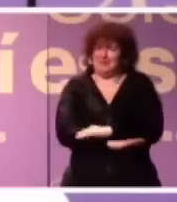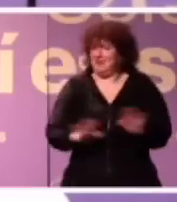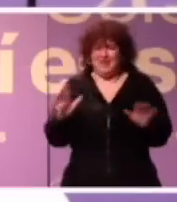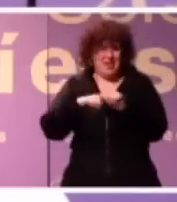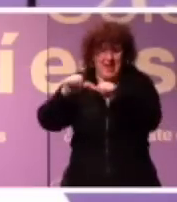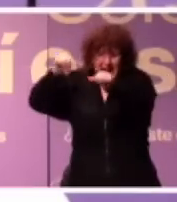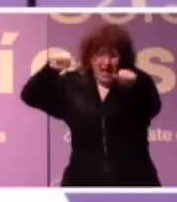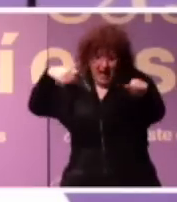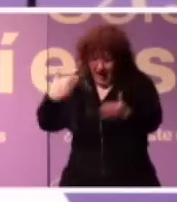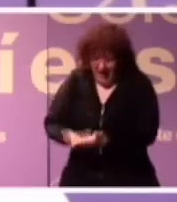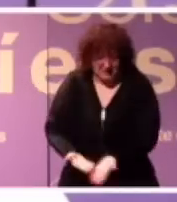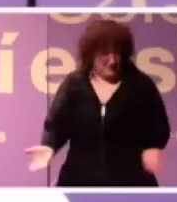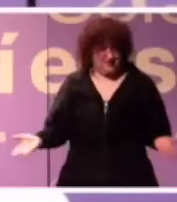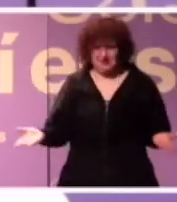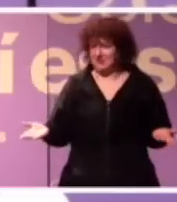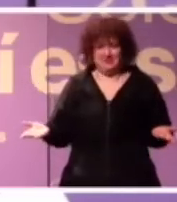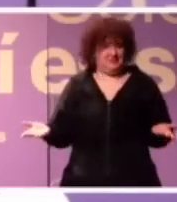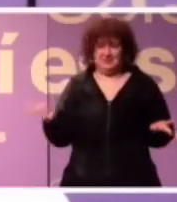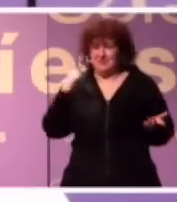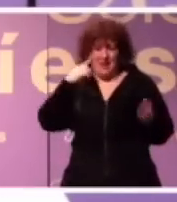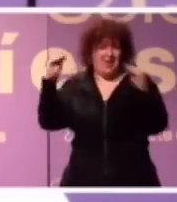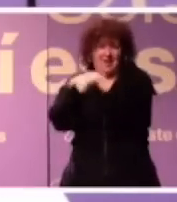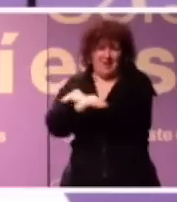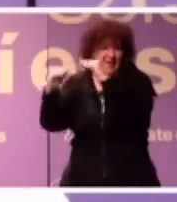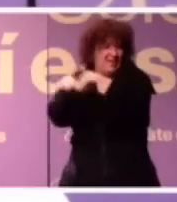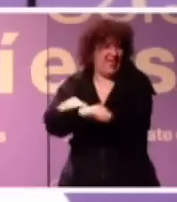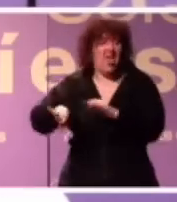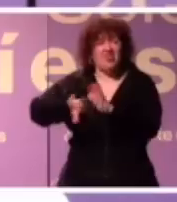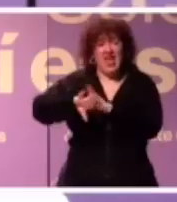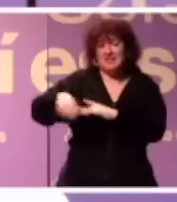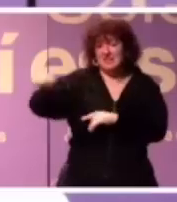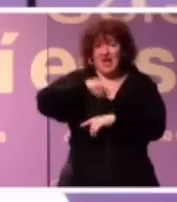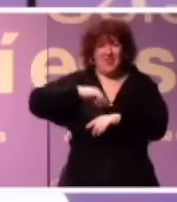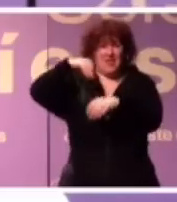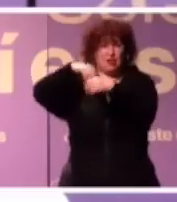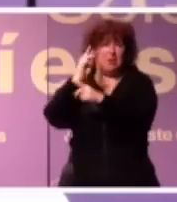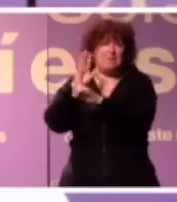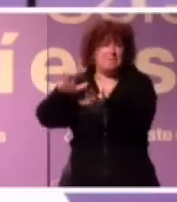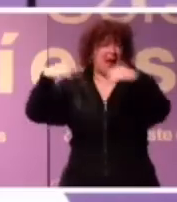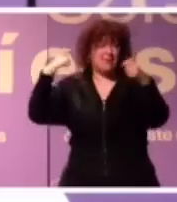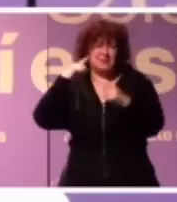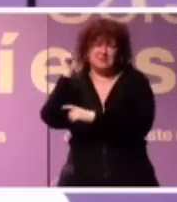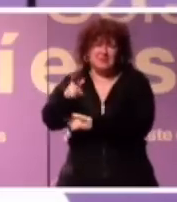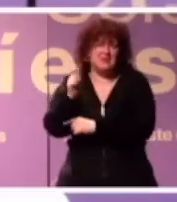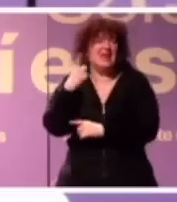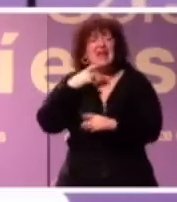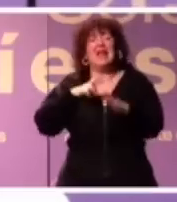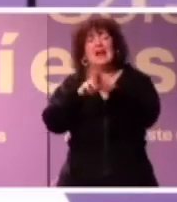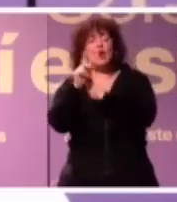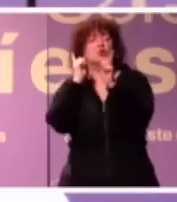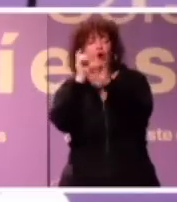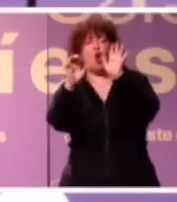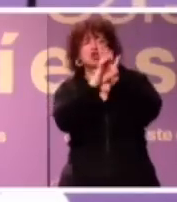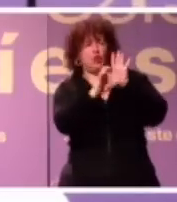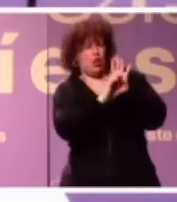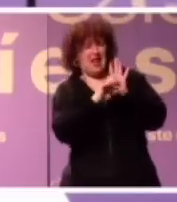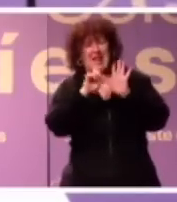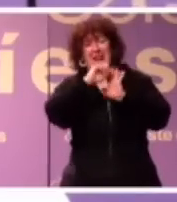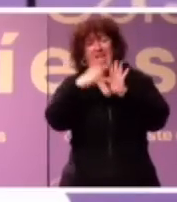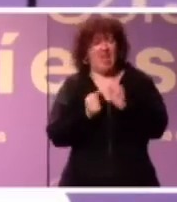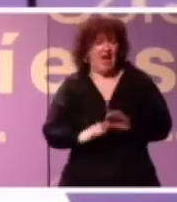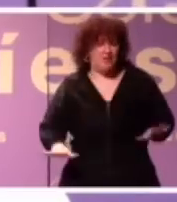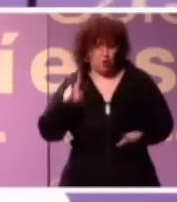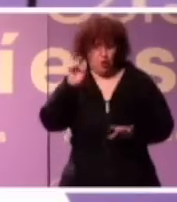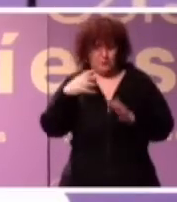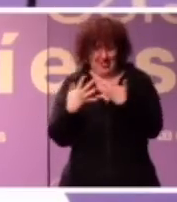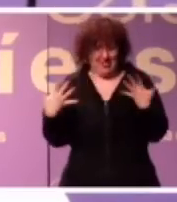dicho toda su vida si es contradictorio con que la derecha parlamentaria pusiera ese recurso de inconstitucionalidad contra la ley del aborto